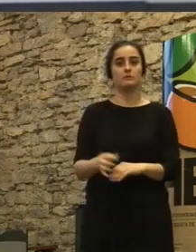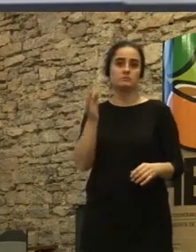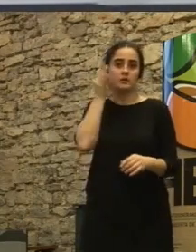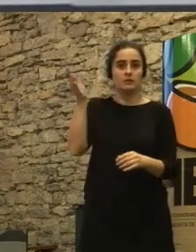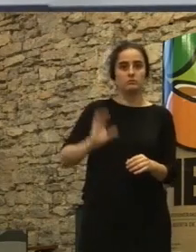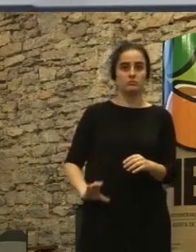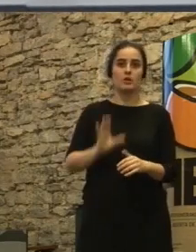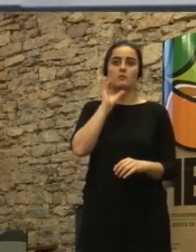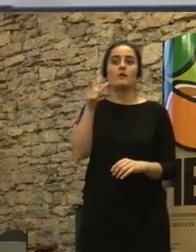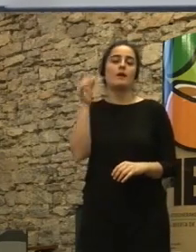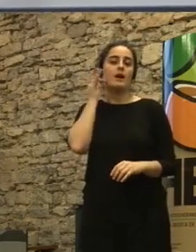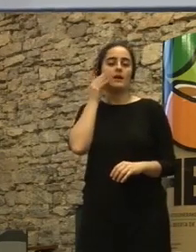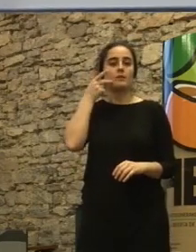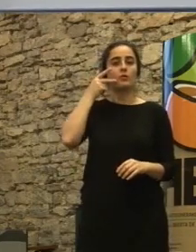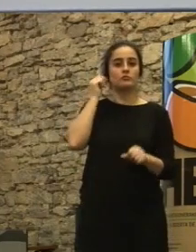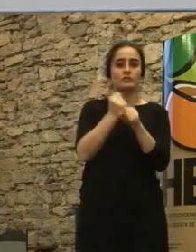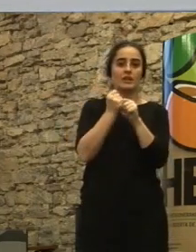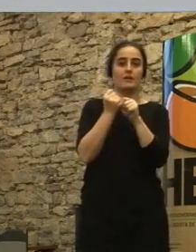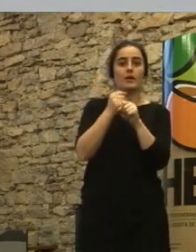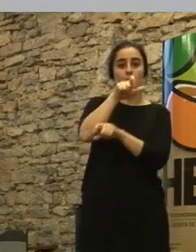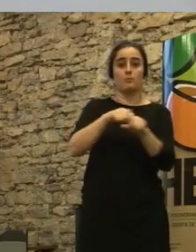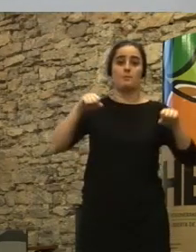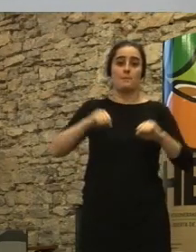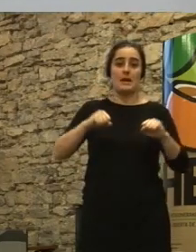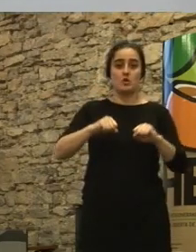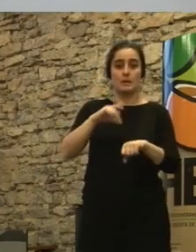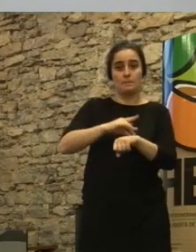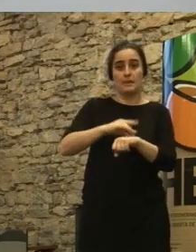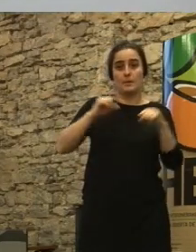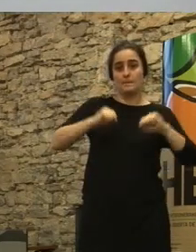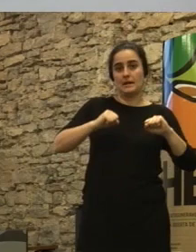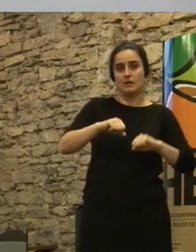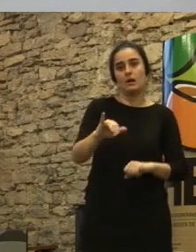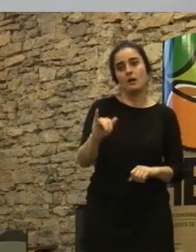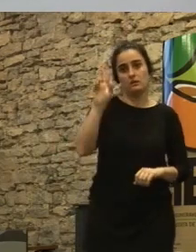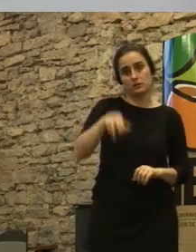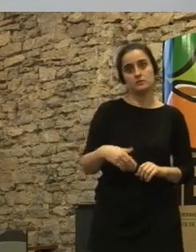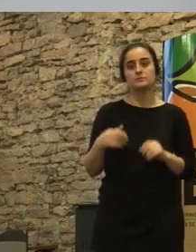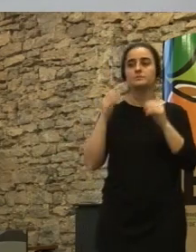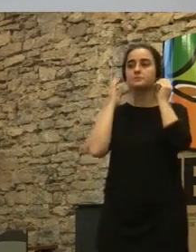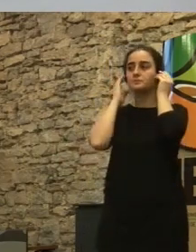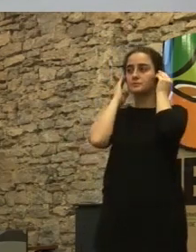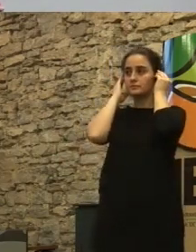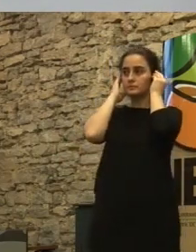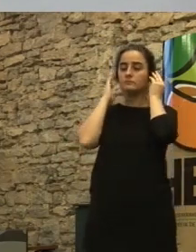gerontóloga y se gana la vida también como médico gerontólogo. Por tanto, mixto.